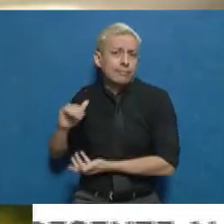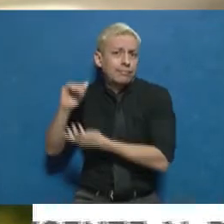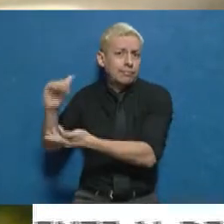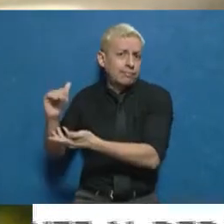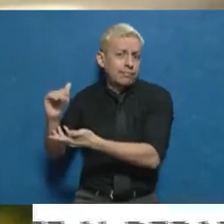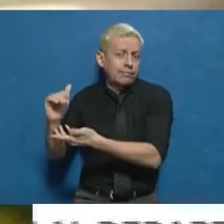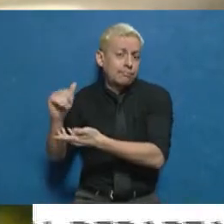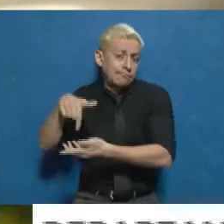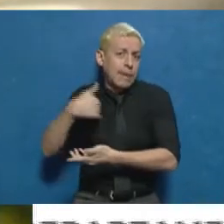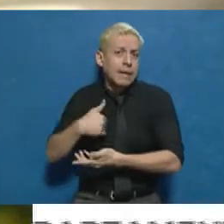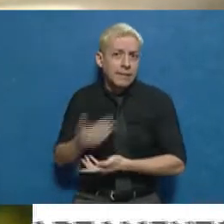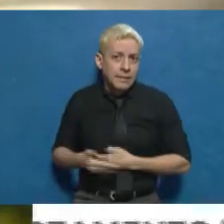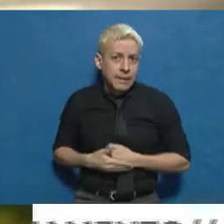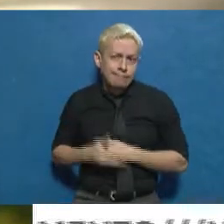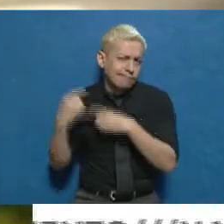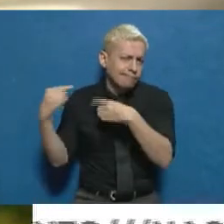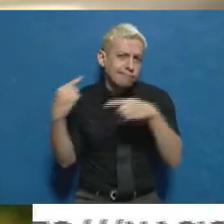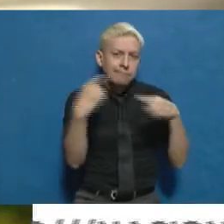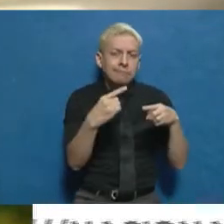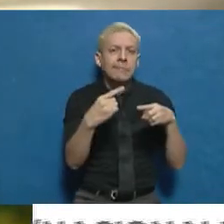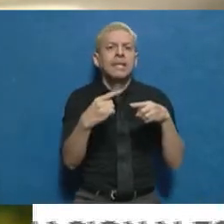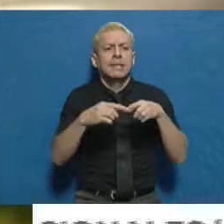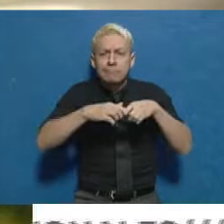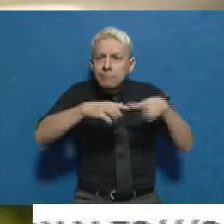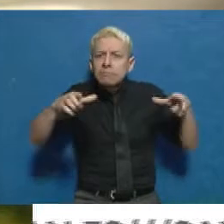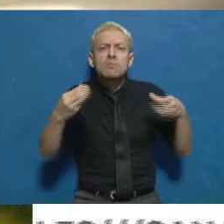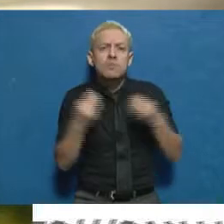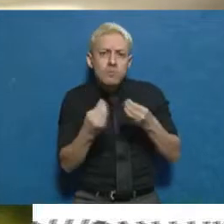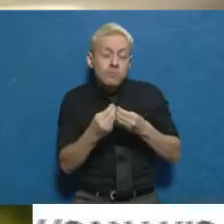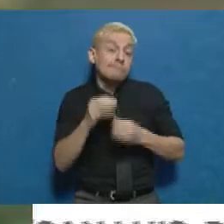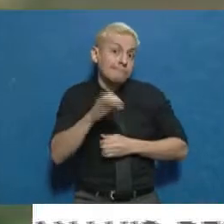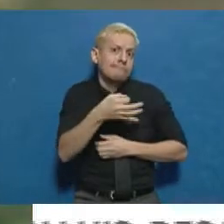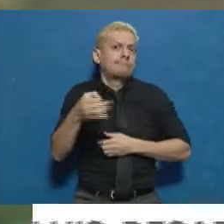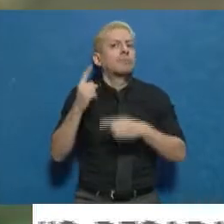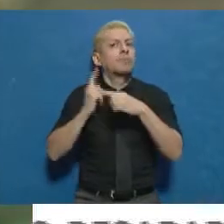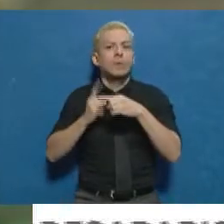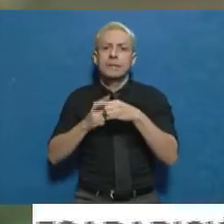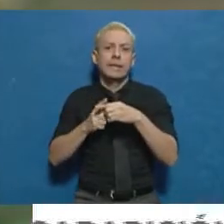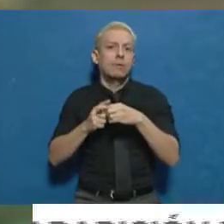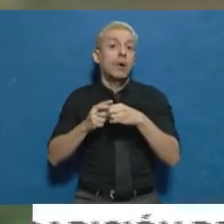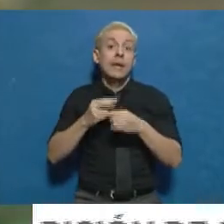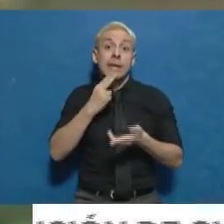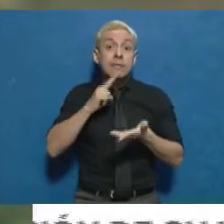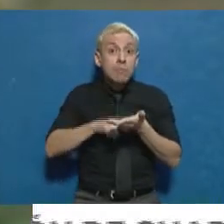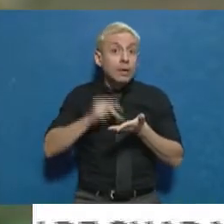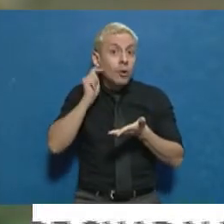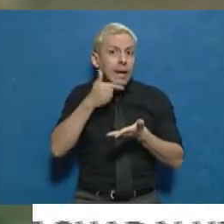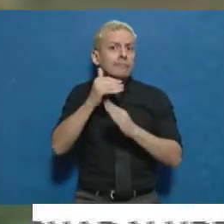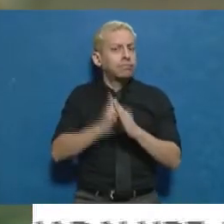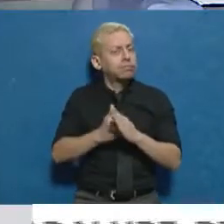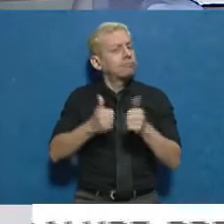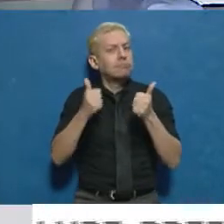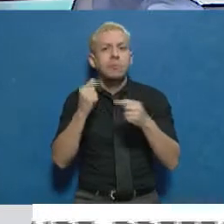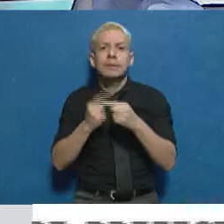la República Argentina. Va a abarcar un universo amplio, es cierto, y bienvenido sea que haya una rebaja en la tarifa.